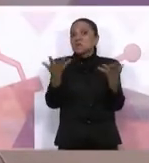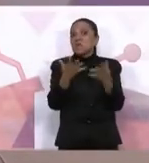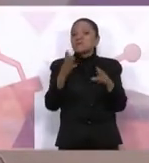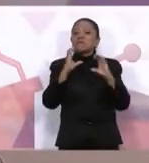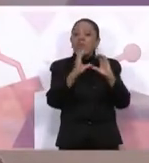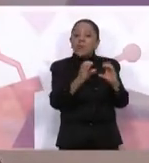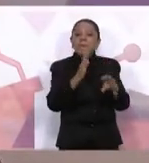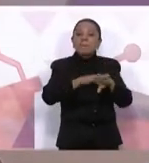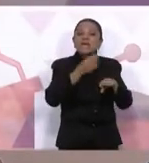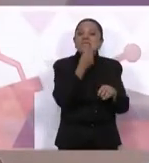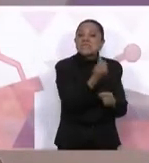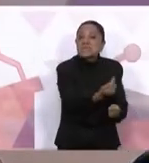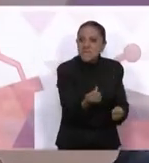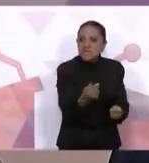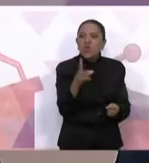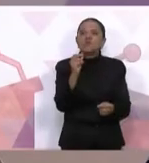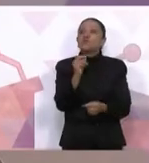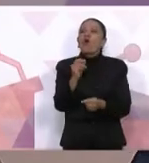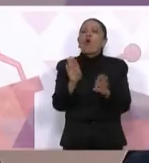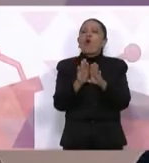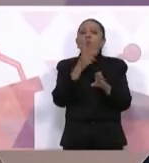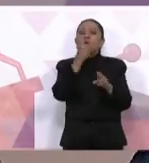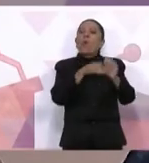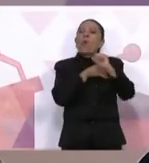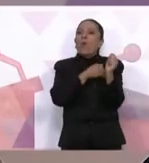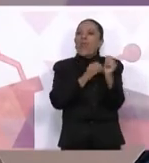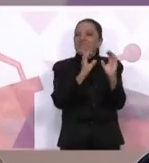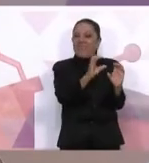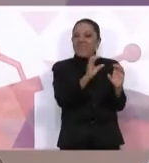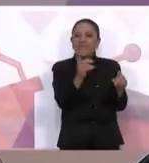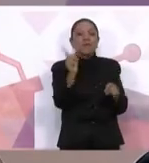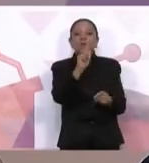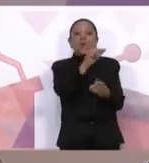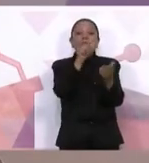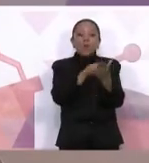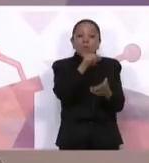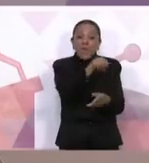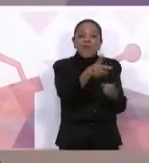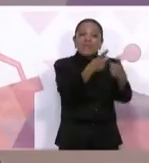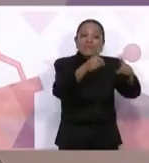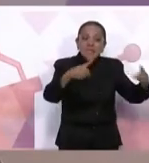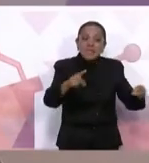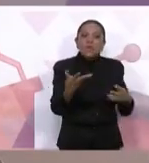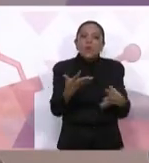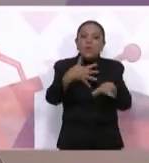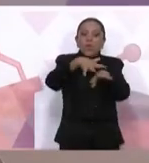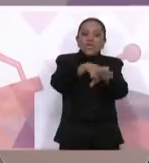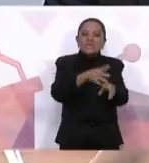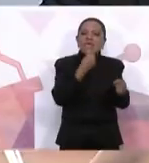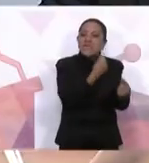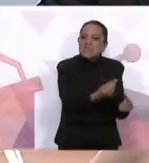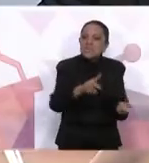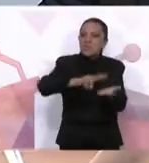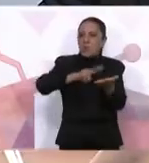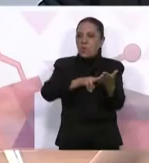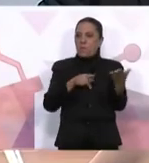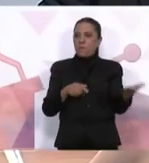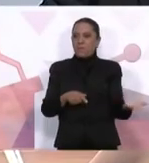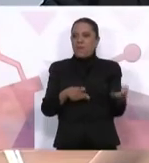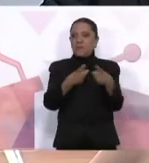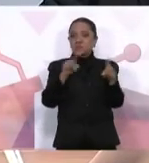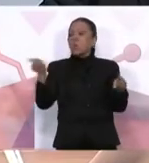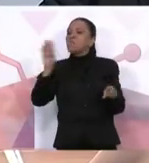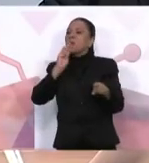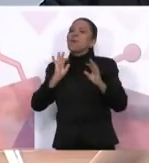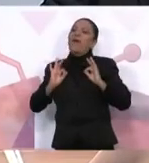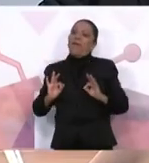sólo lo digo siempre como una guardería sino como un lugar donde puedan tener un desarrollo integral con valioso entonces ahí paramos